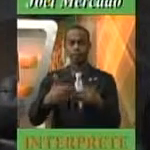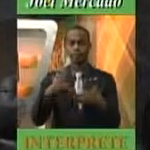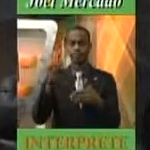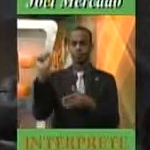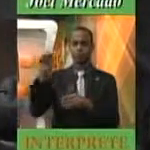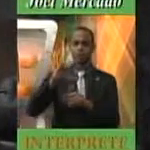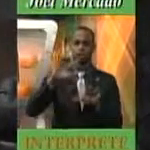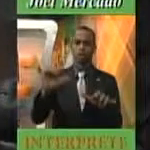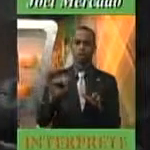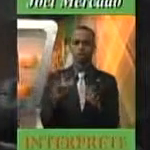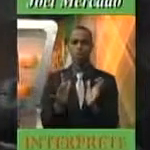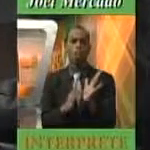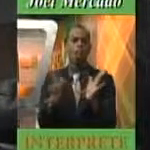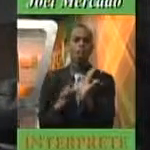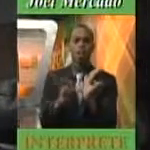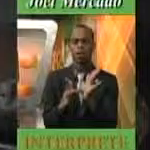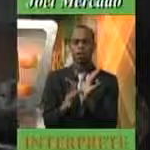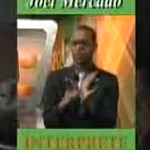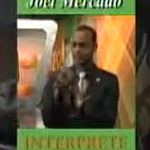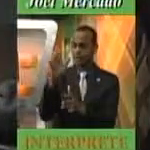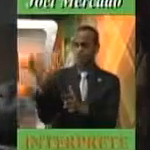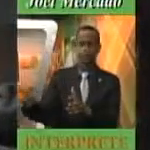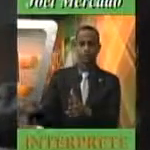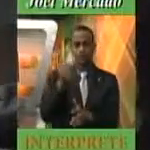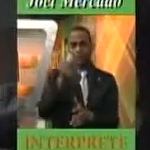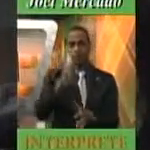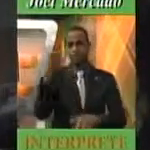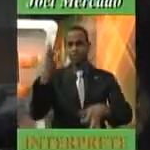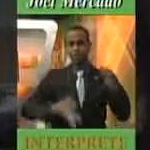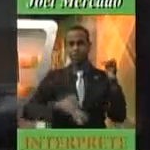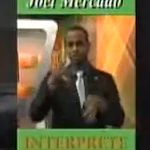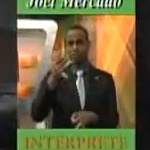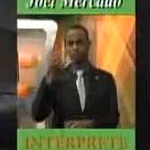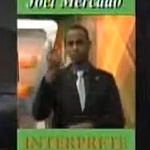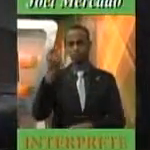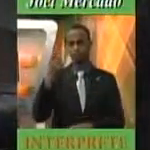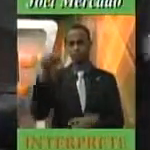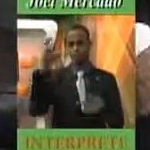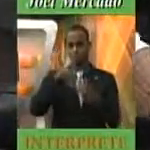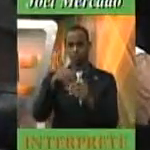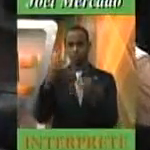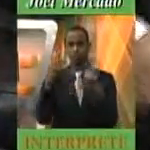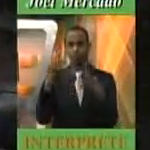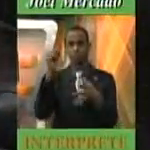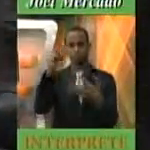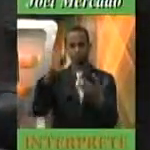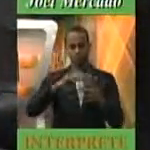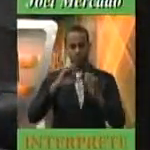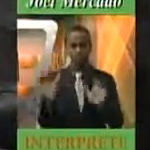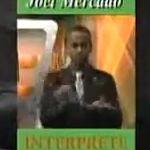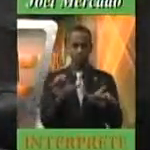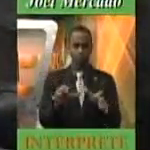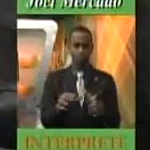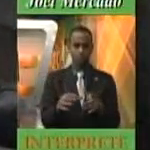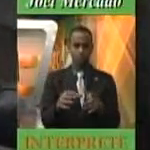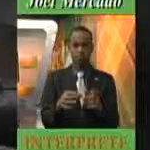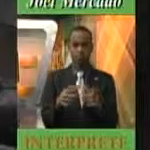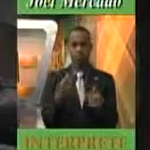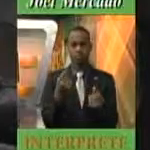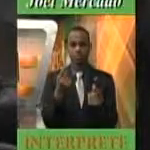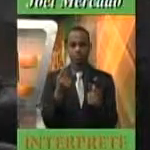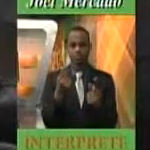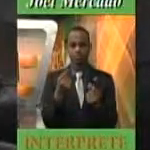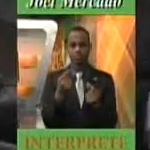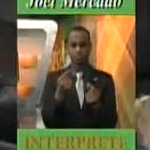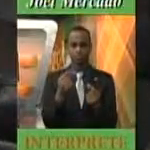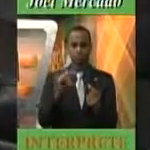los estafadores, porque a todo esto hay una red de estafa, gente que se pone cosas, que tiene